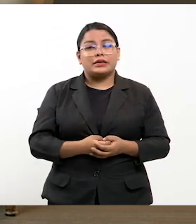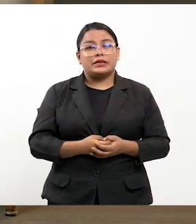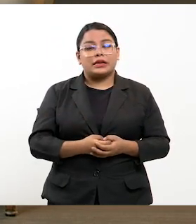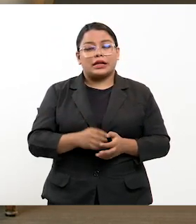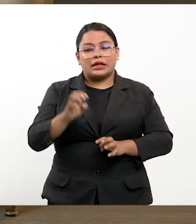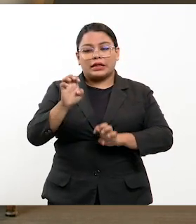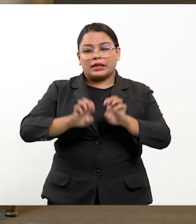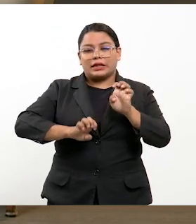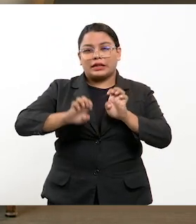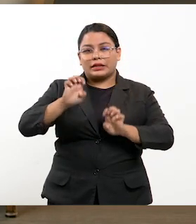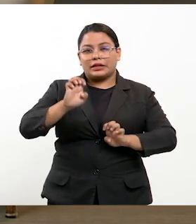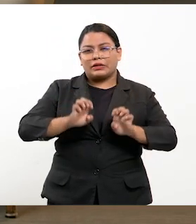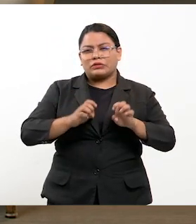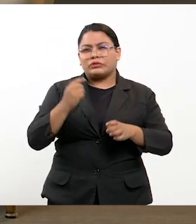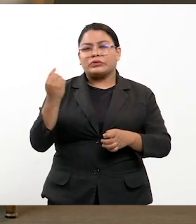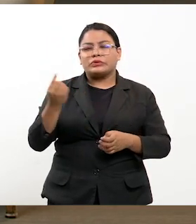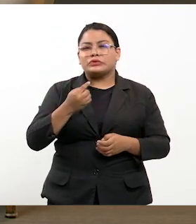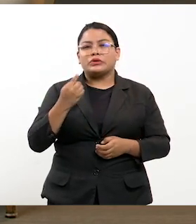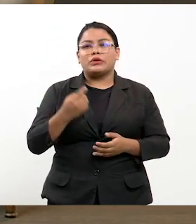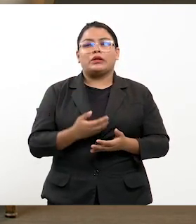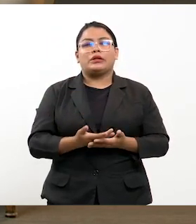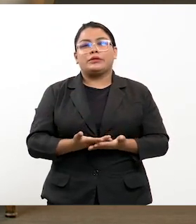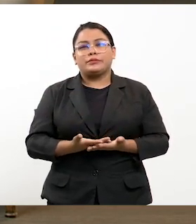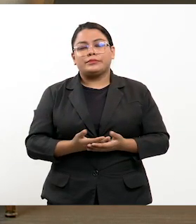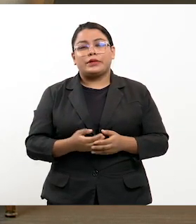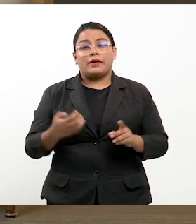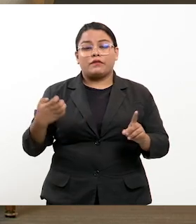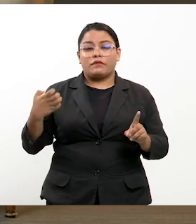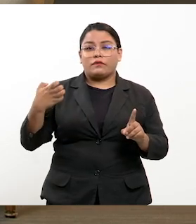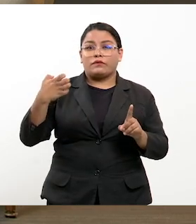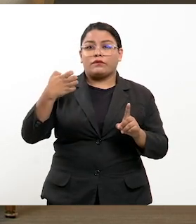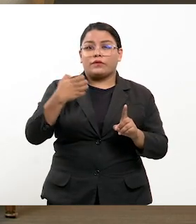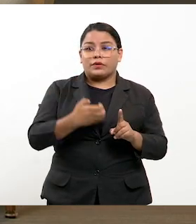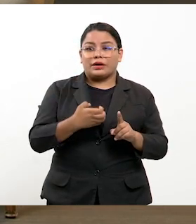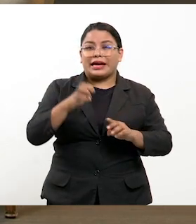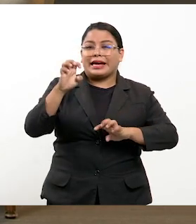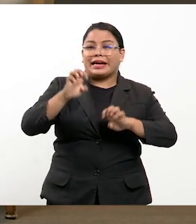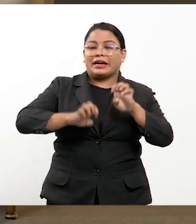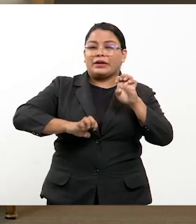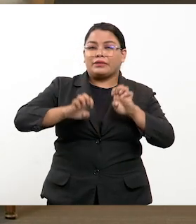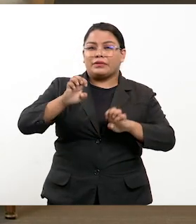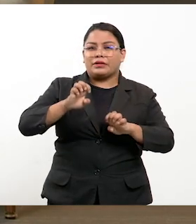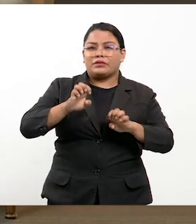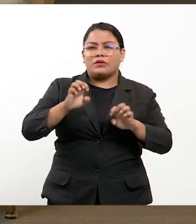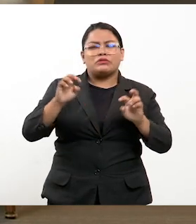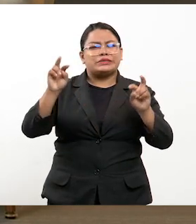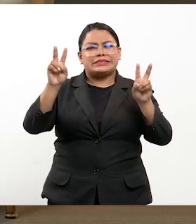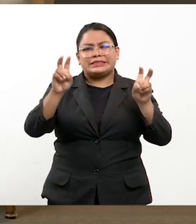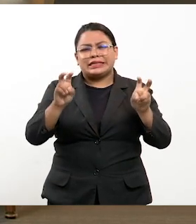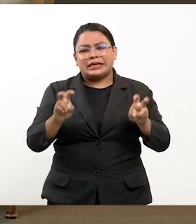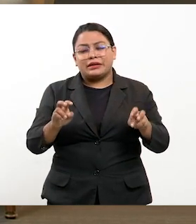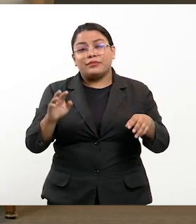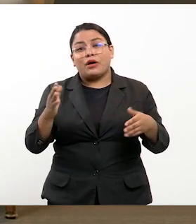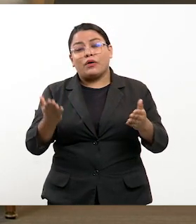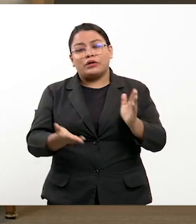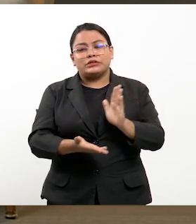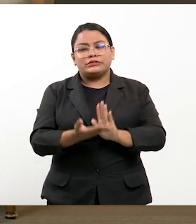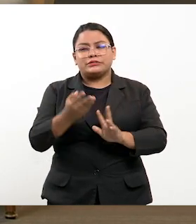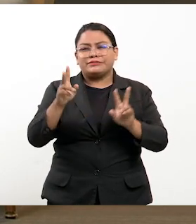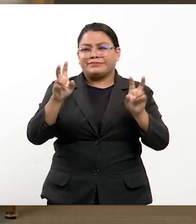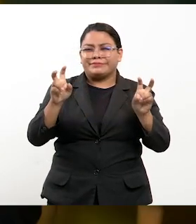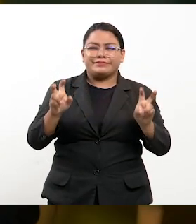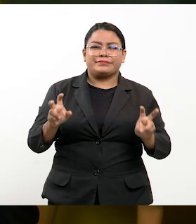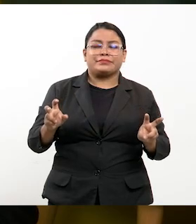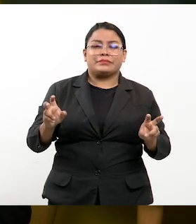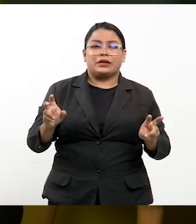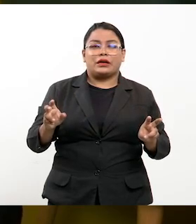la evaluación no solamente se va a enfocar en la evaluación de contenidos o en el desarrollo de contenidos,